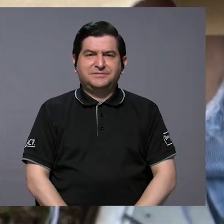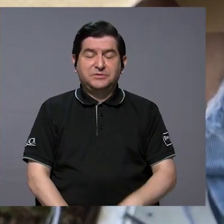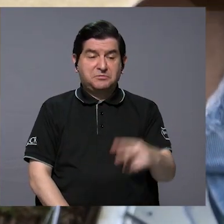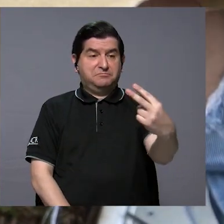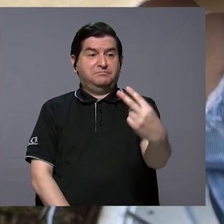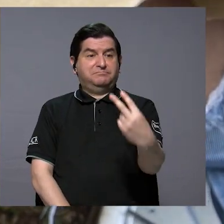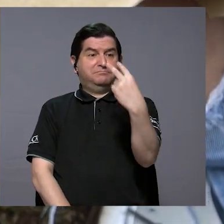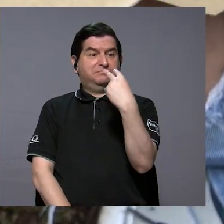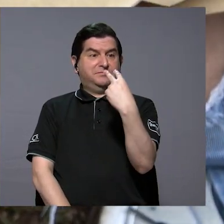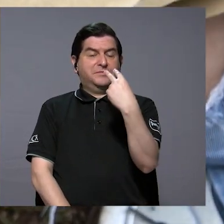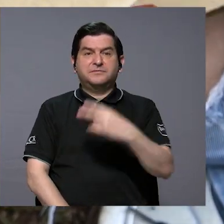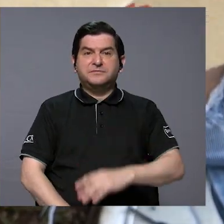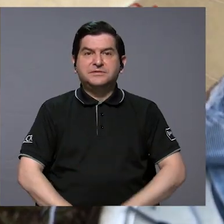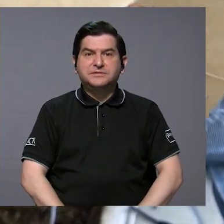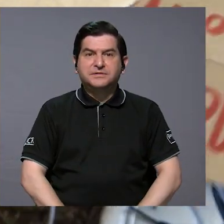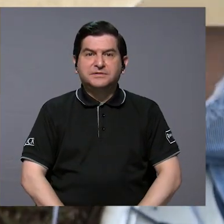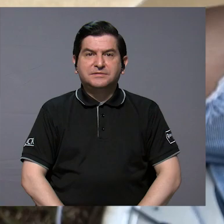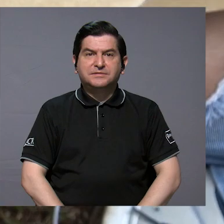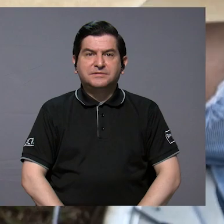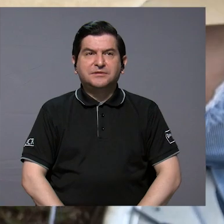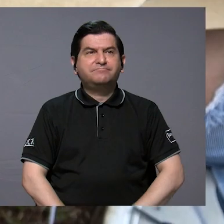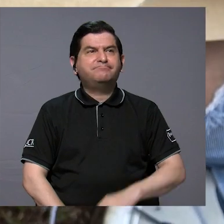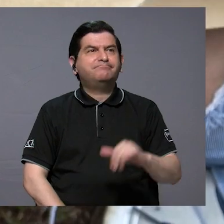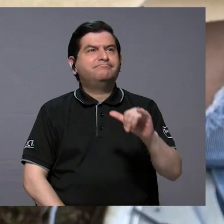no, que me ven como